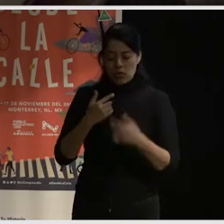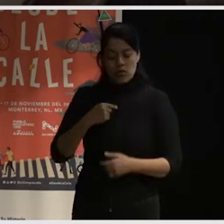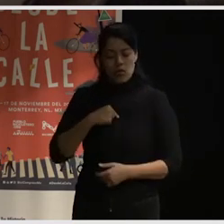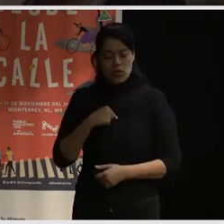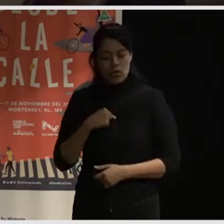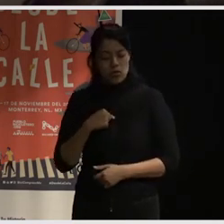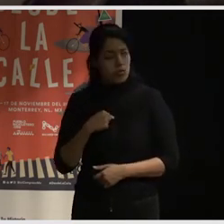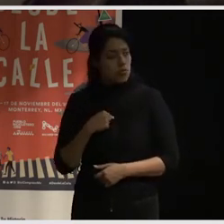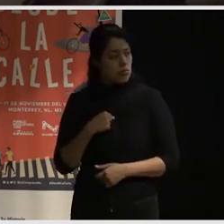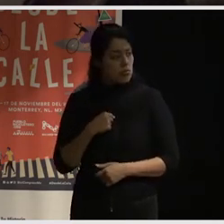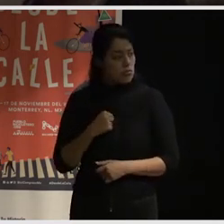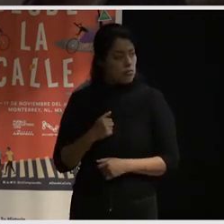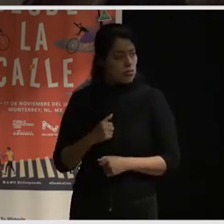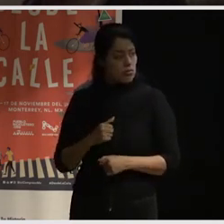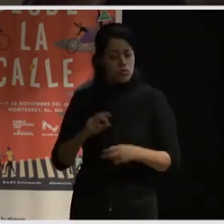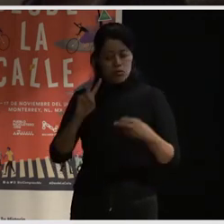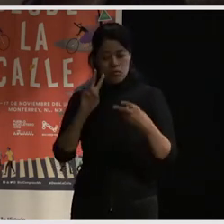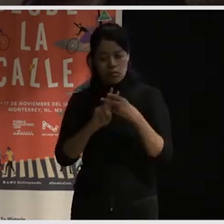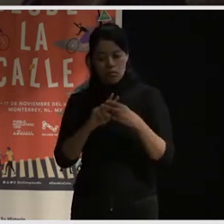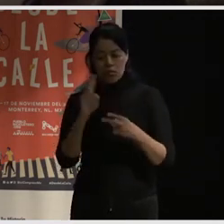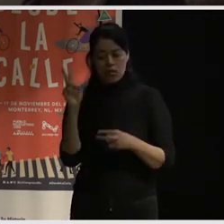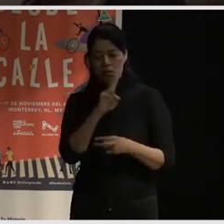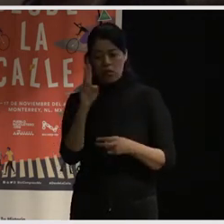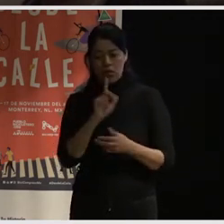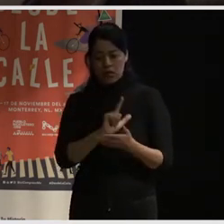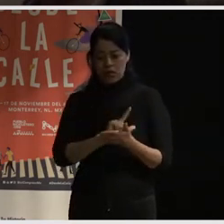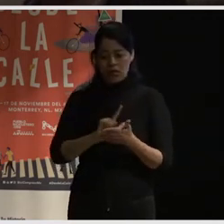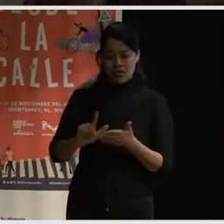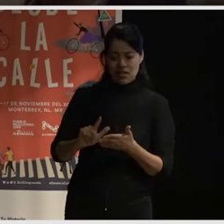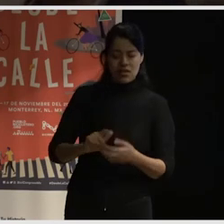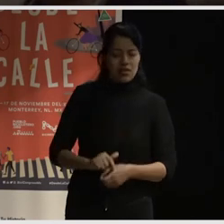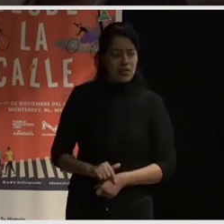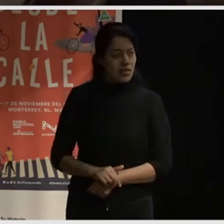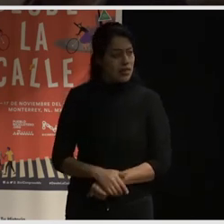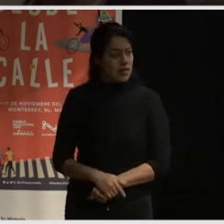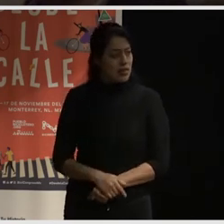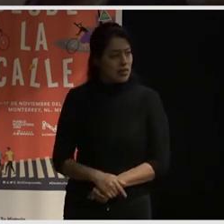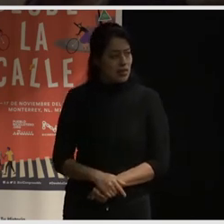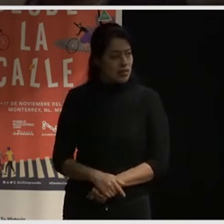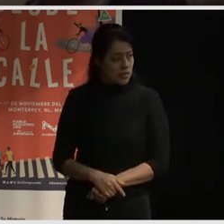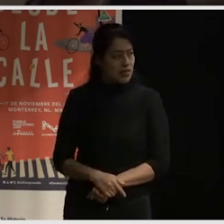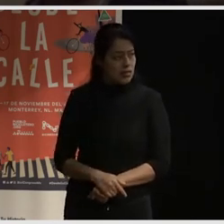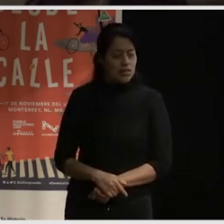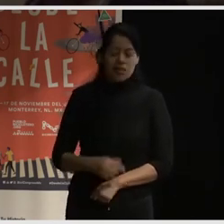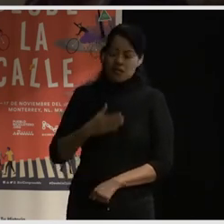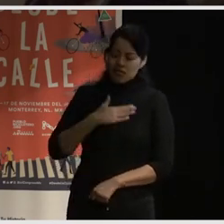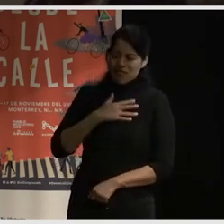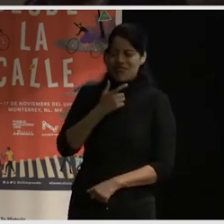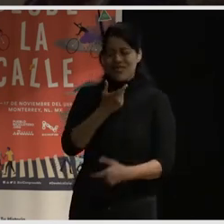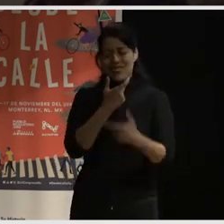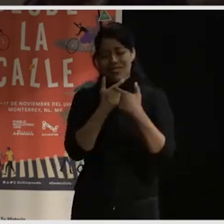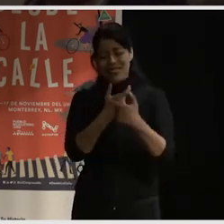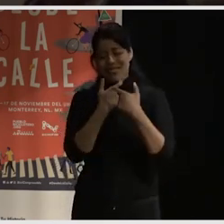un auto con el hashtag aire limpio no sé si si me dio risa por no llorar